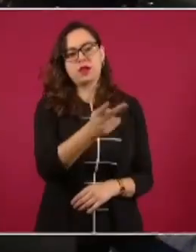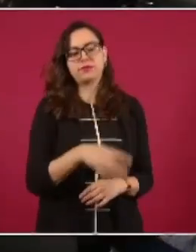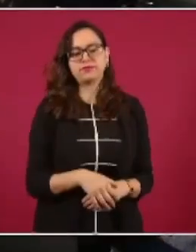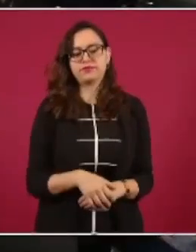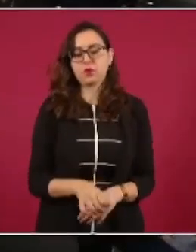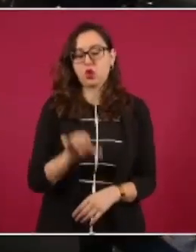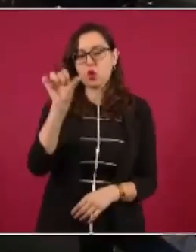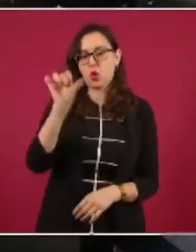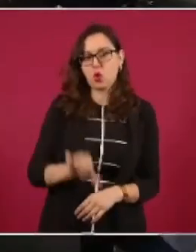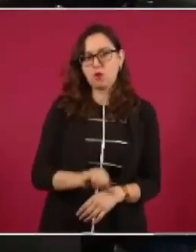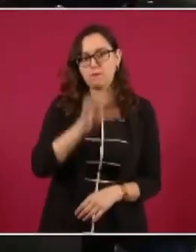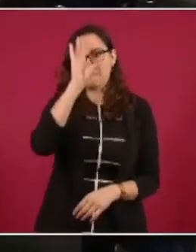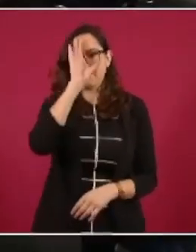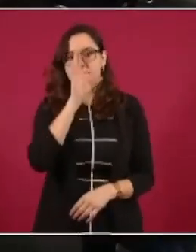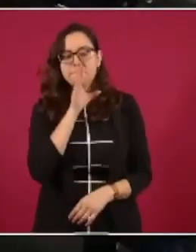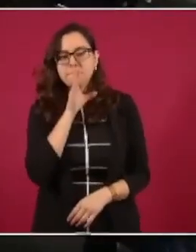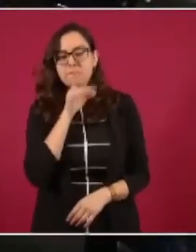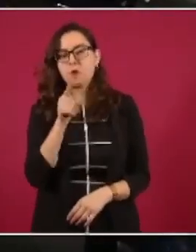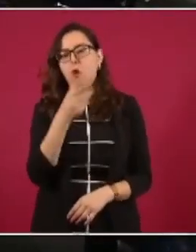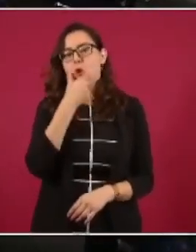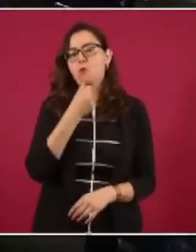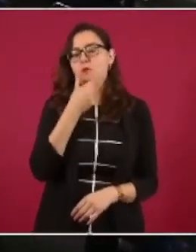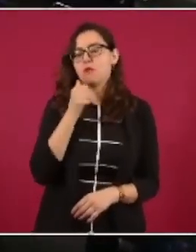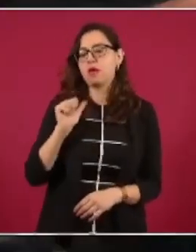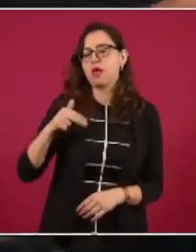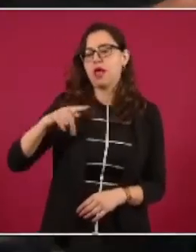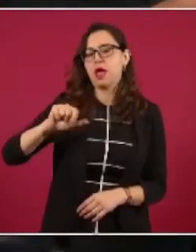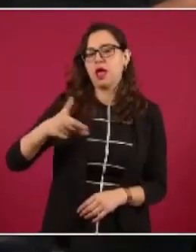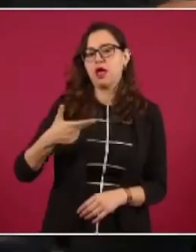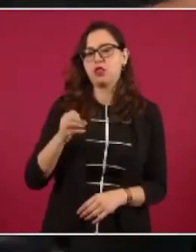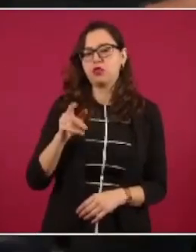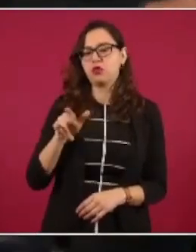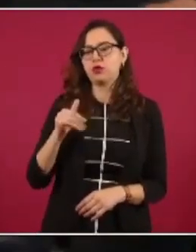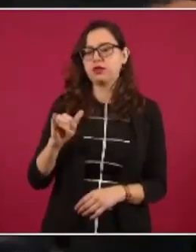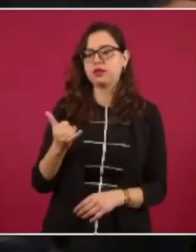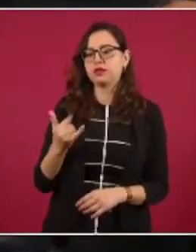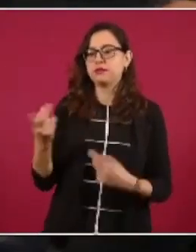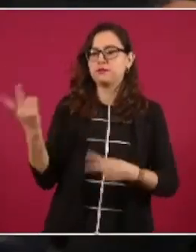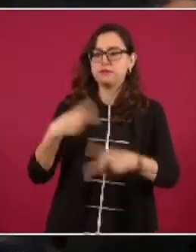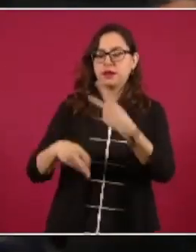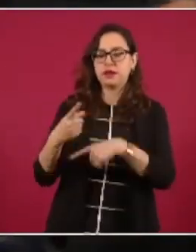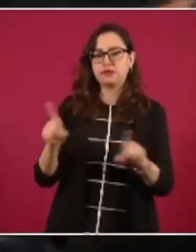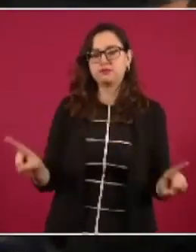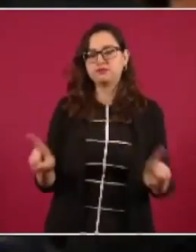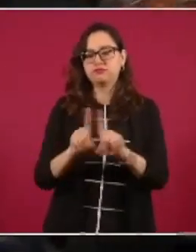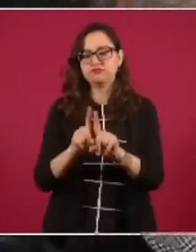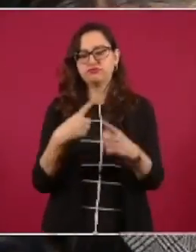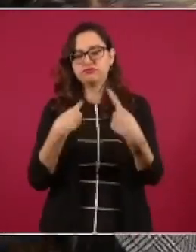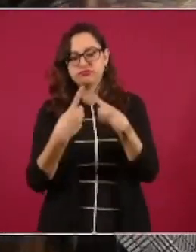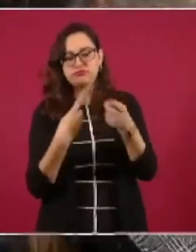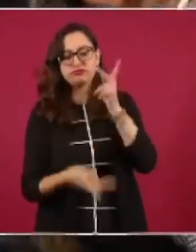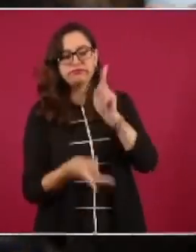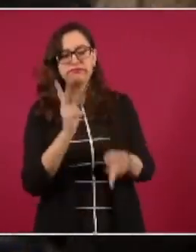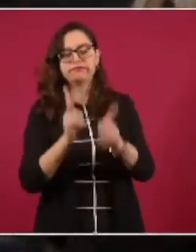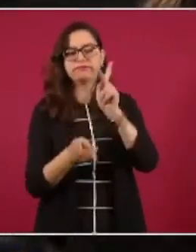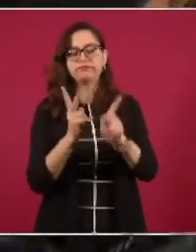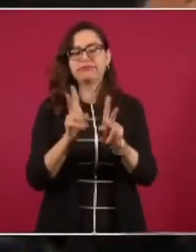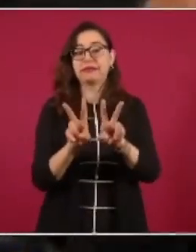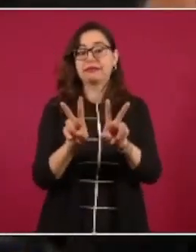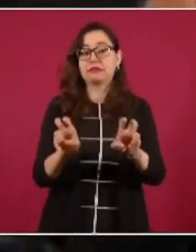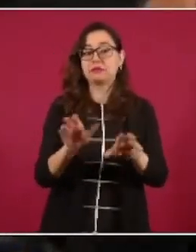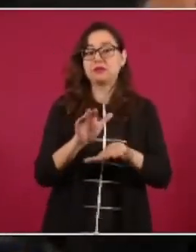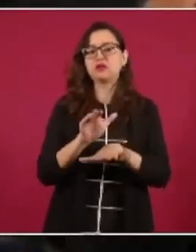Blinken, los temas que va a tocar. Por ahí se mencionaba el fin de semana de que sería el tema de la consulta por la